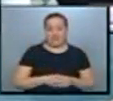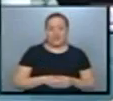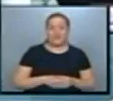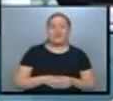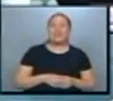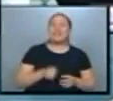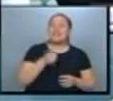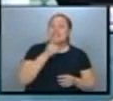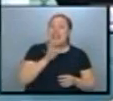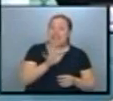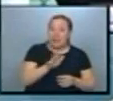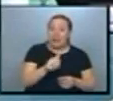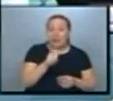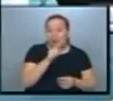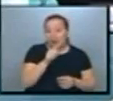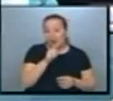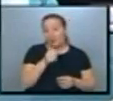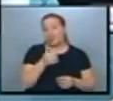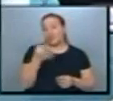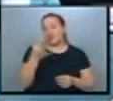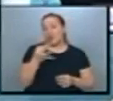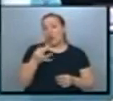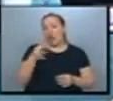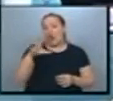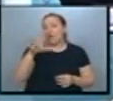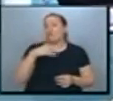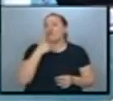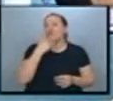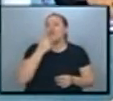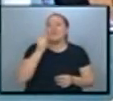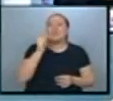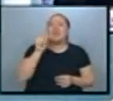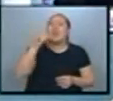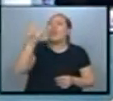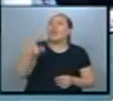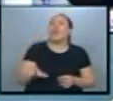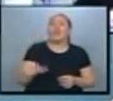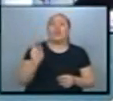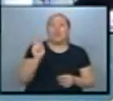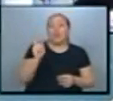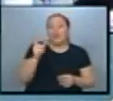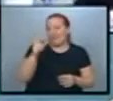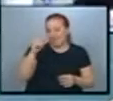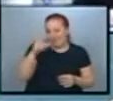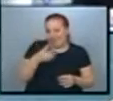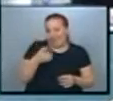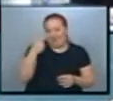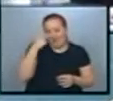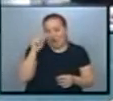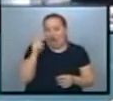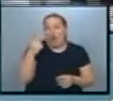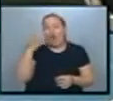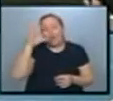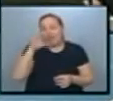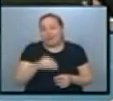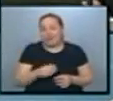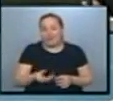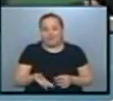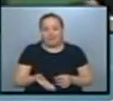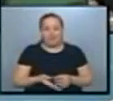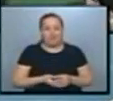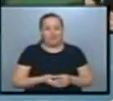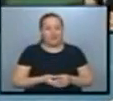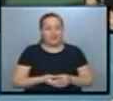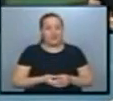si estaban borrachos, es lógico que no se acuerden de a quién contrataron tampoco. Le falló la memoria. Es poco creíble, ¿no? Es